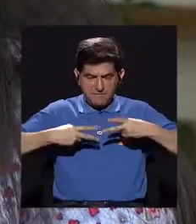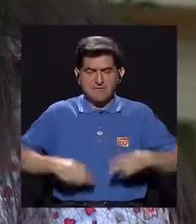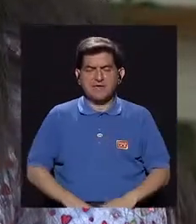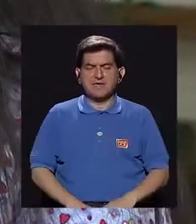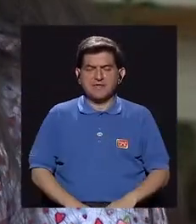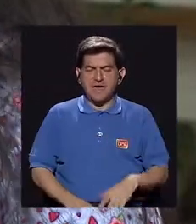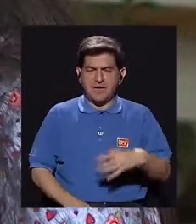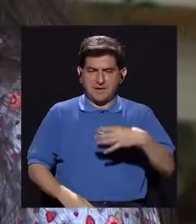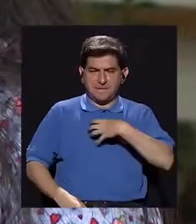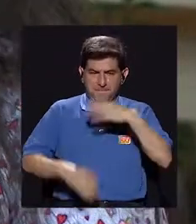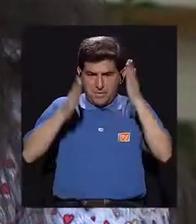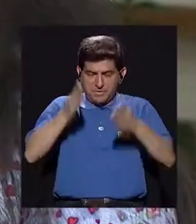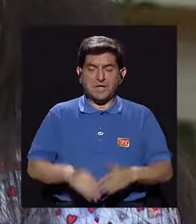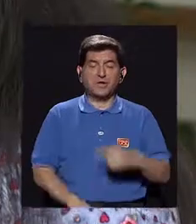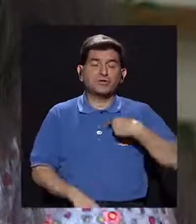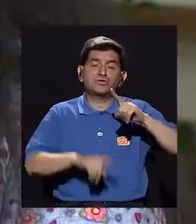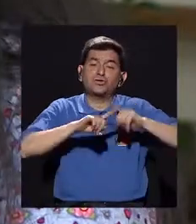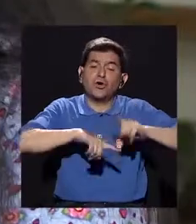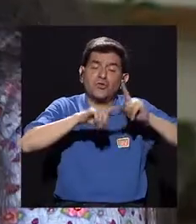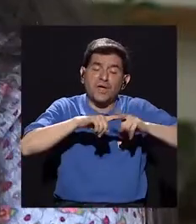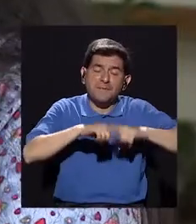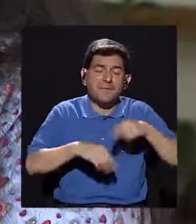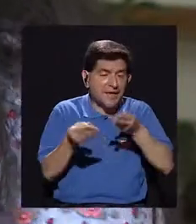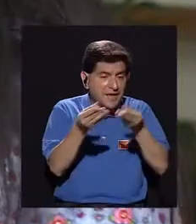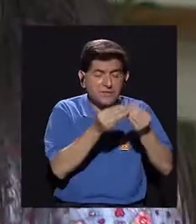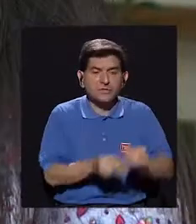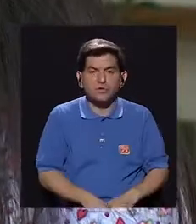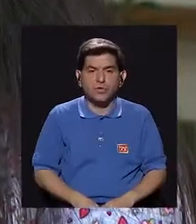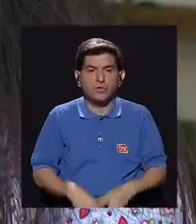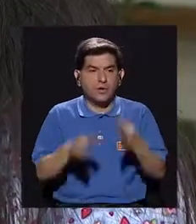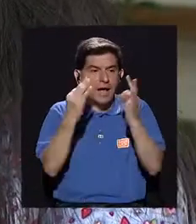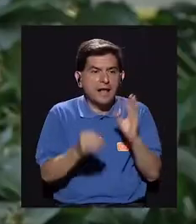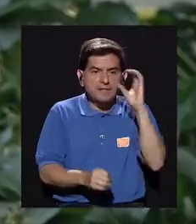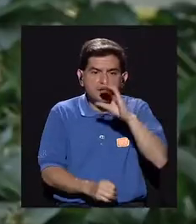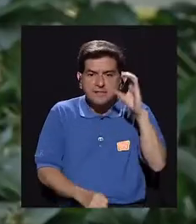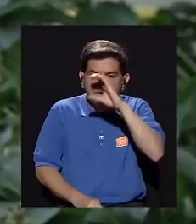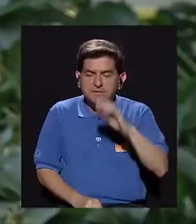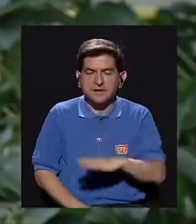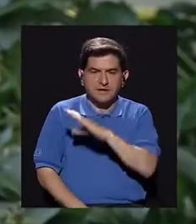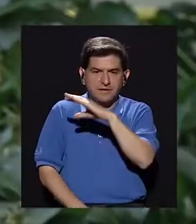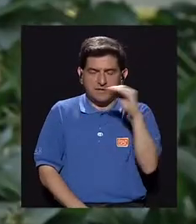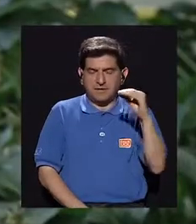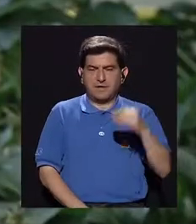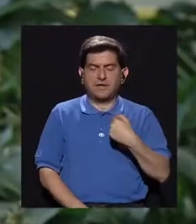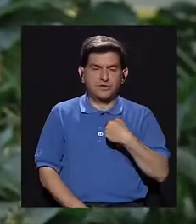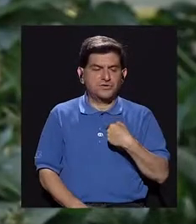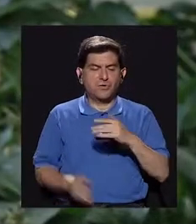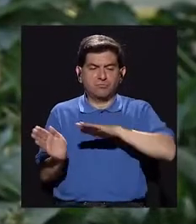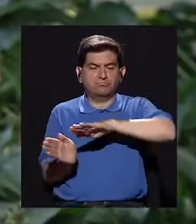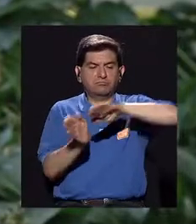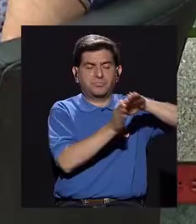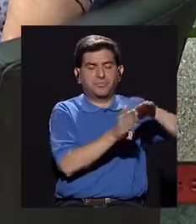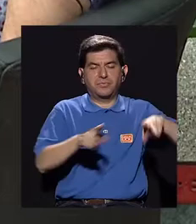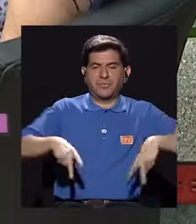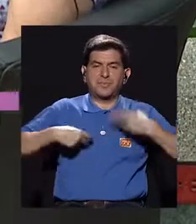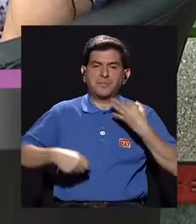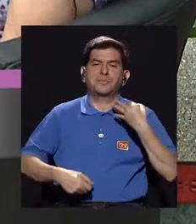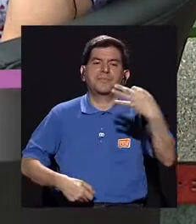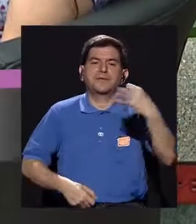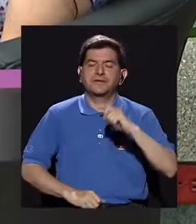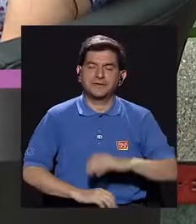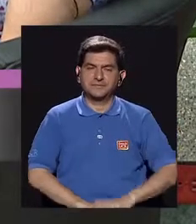vida. Vivo en función de la sustancia, vivo en función de cómo obtenerla y dejo de lado lo que es mi